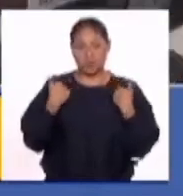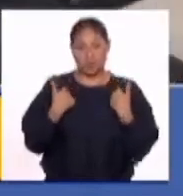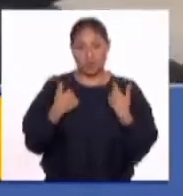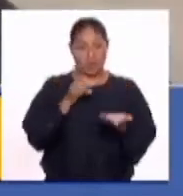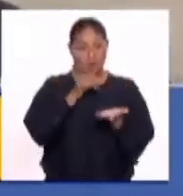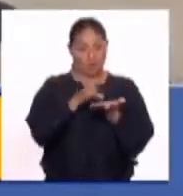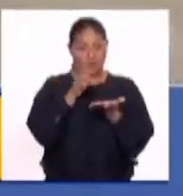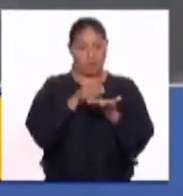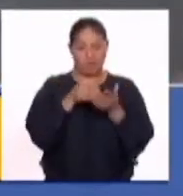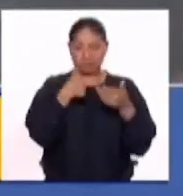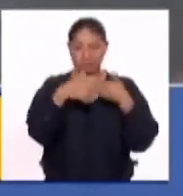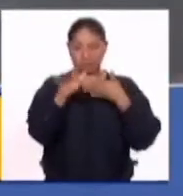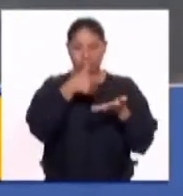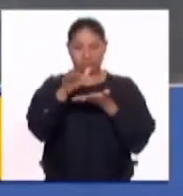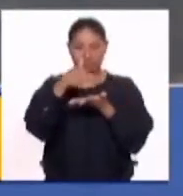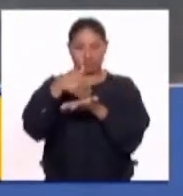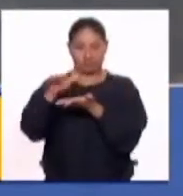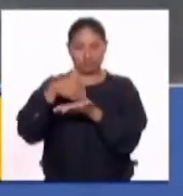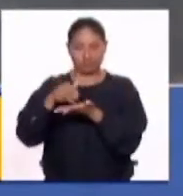¿me entiendes tú?